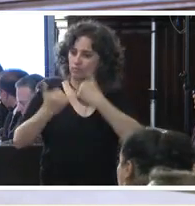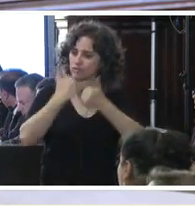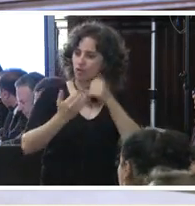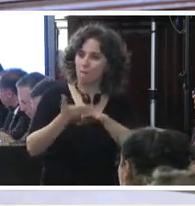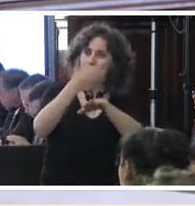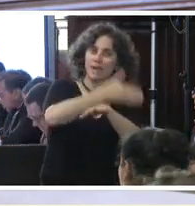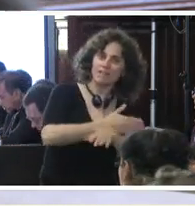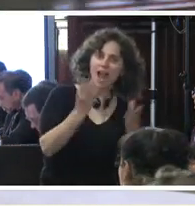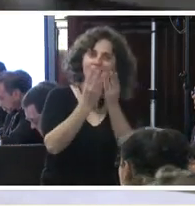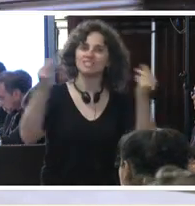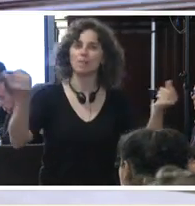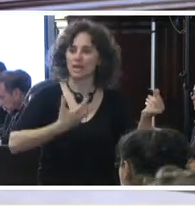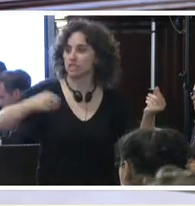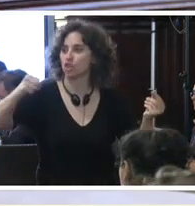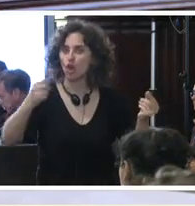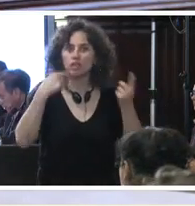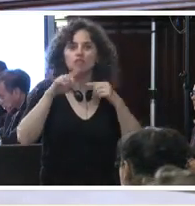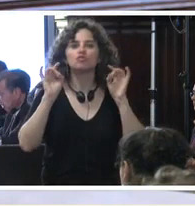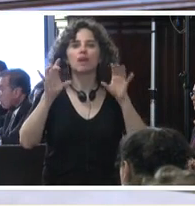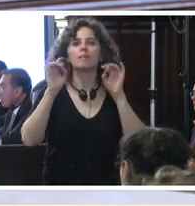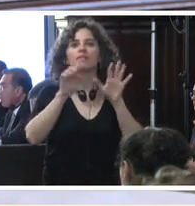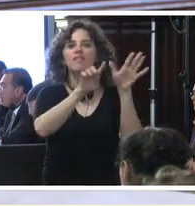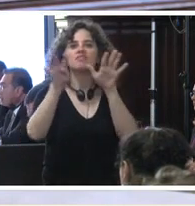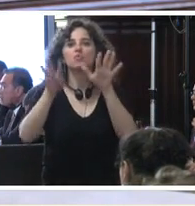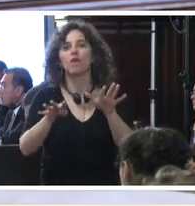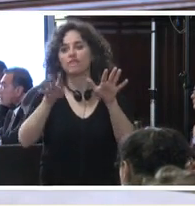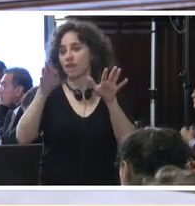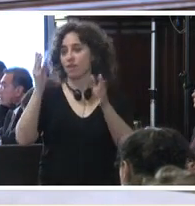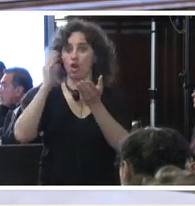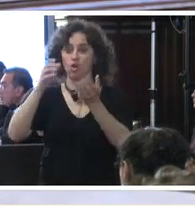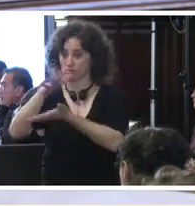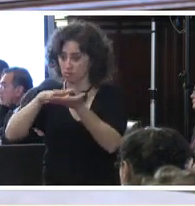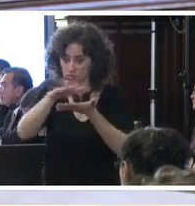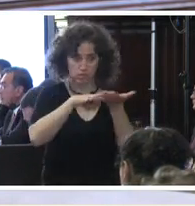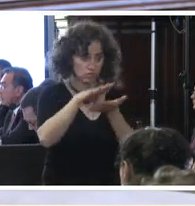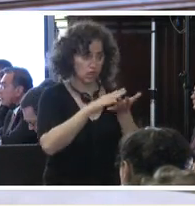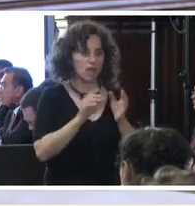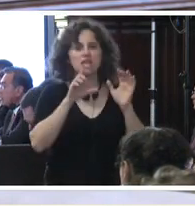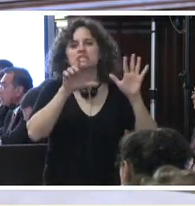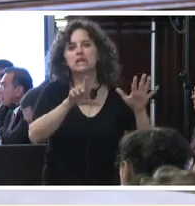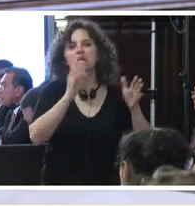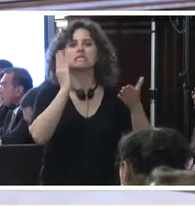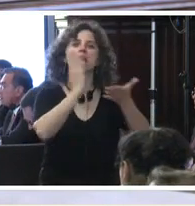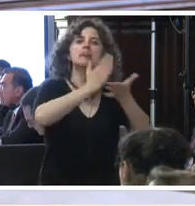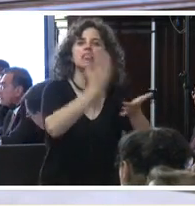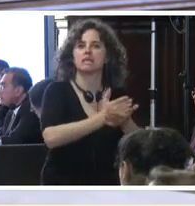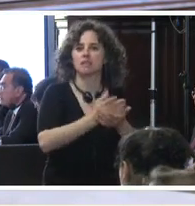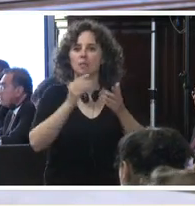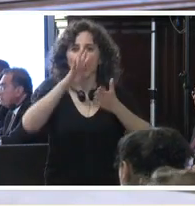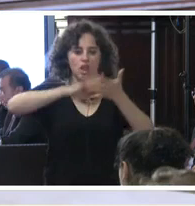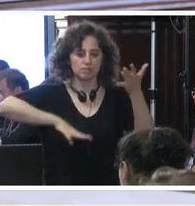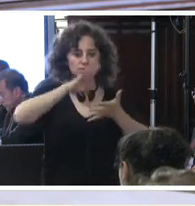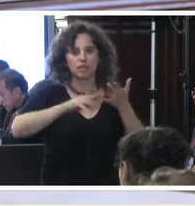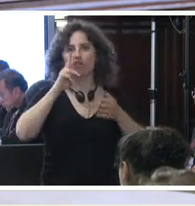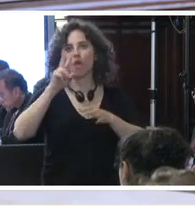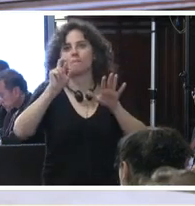personas. Solamente se han judicializado 19 de los casos y solo hay 7 sentencias por expedientes iniciados desde